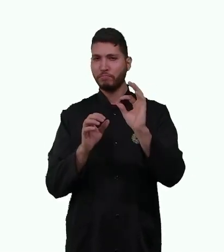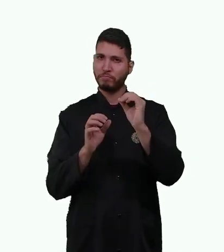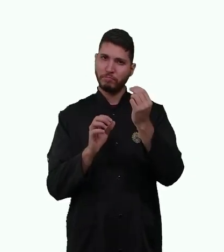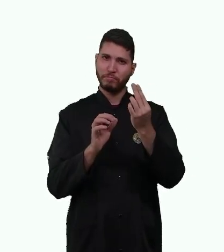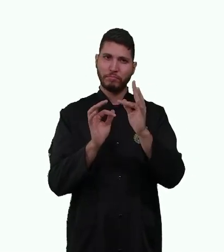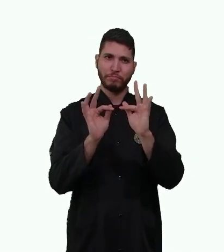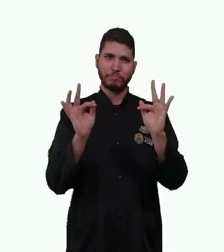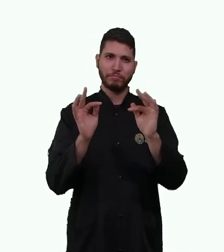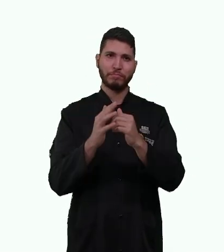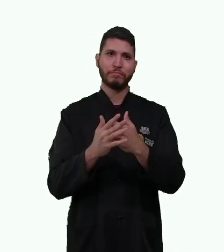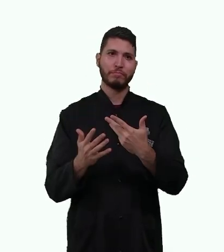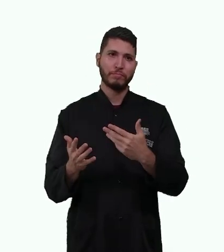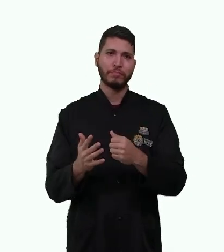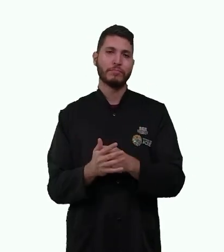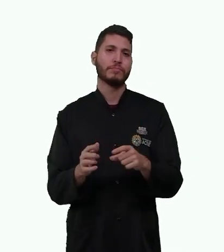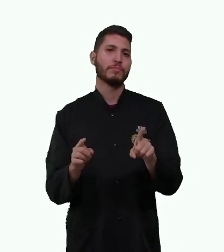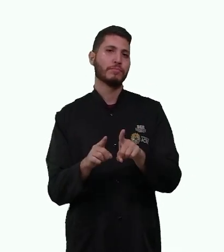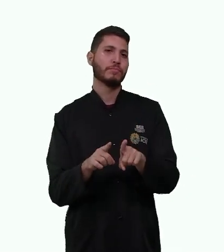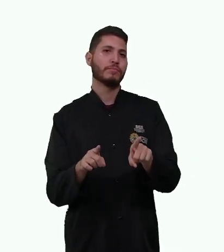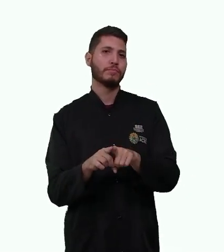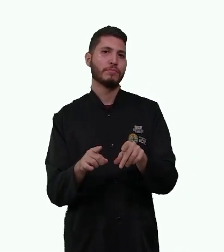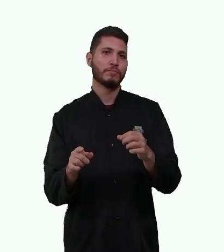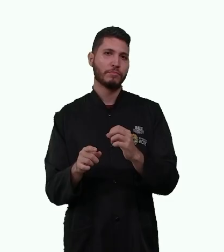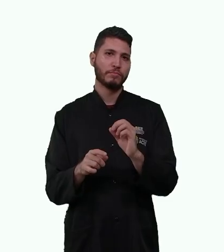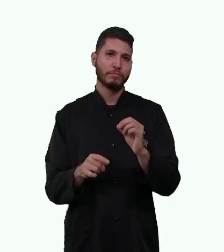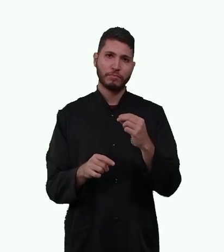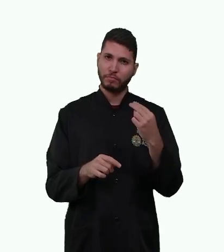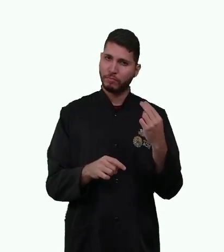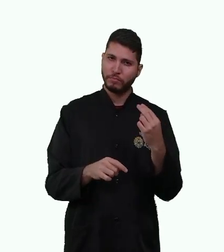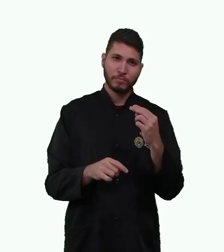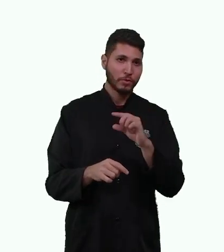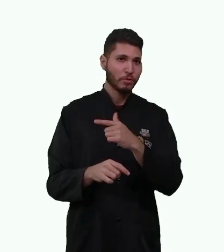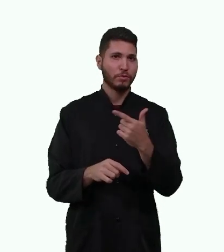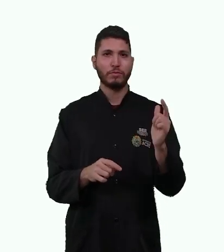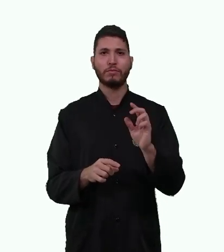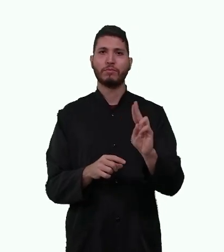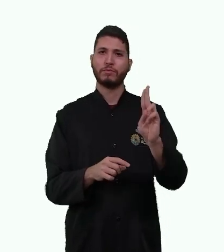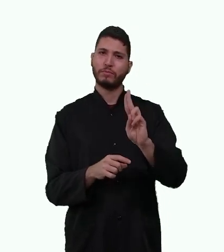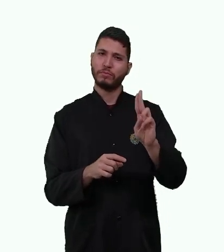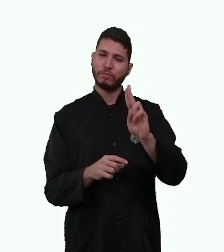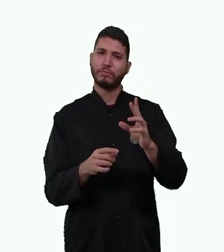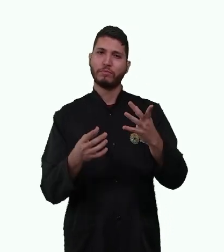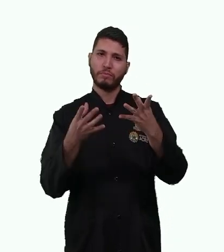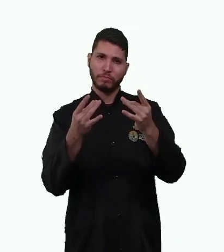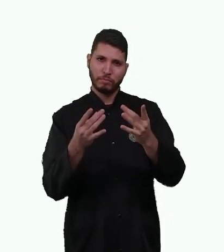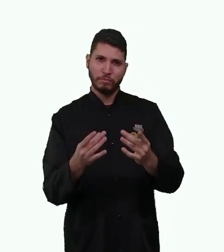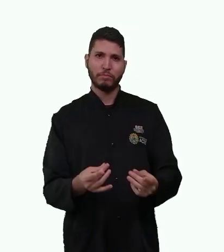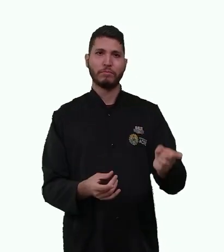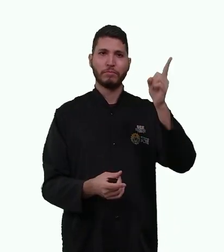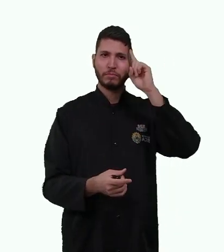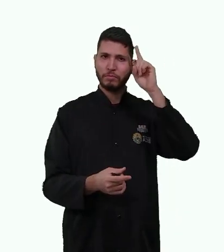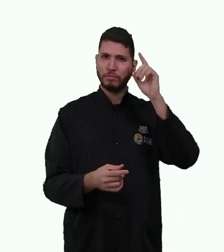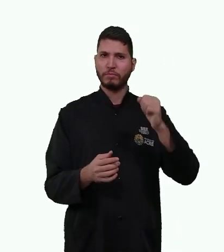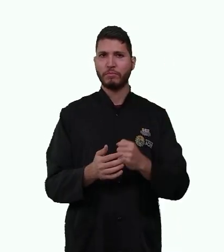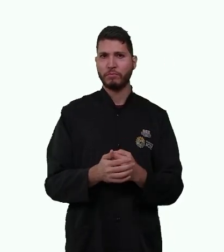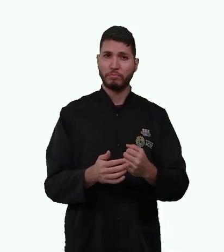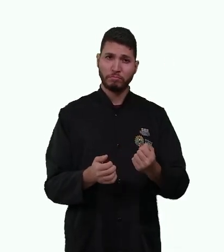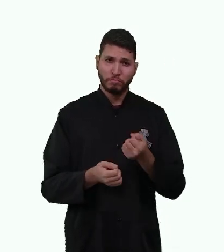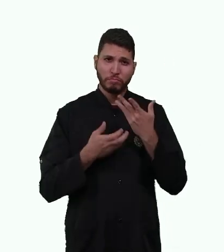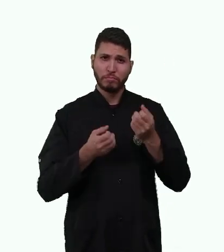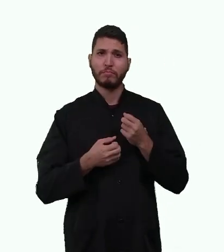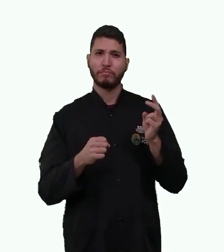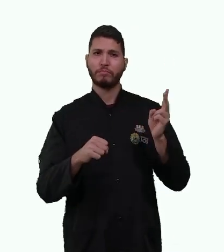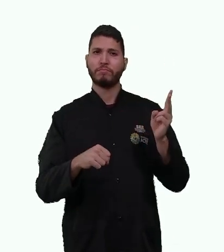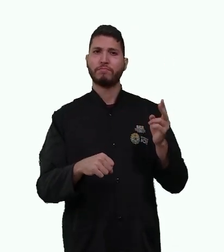usos como la descripción de rutinas, la expresión de verdades científicas ou la narración de